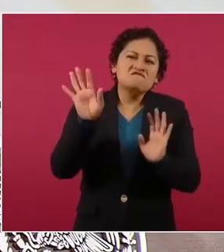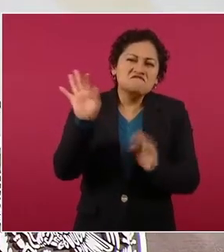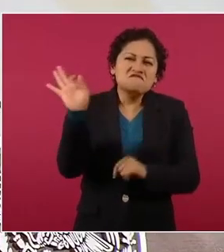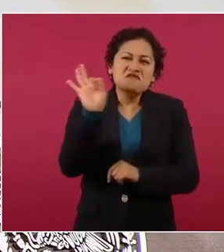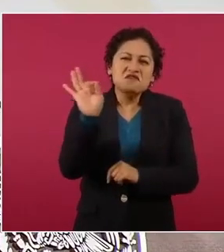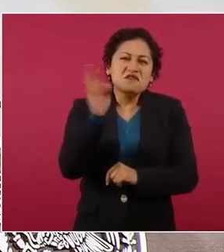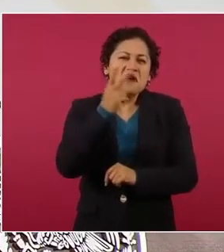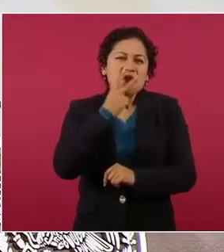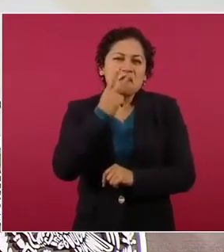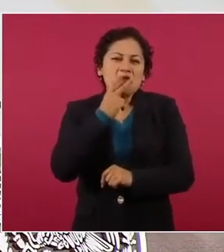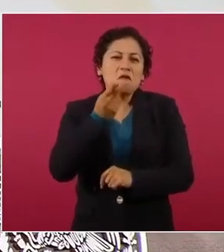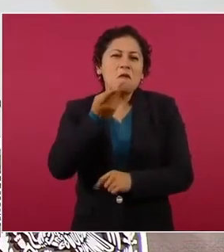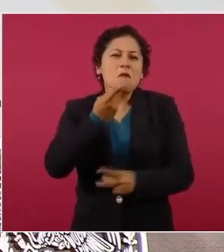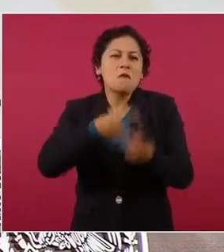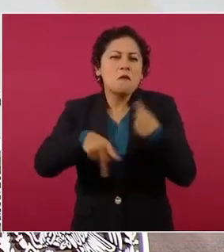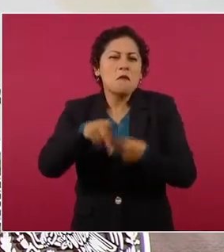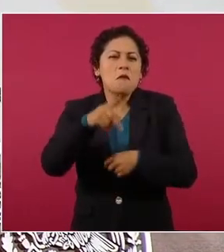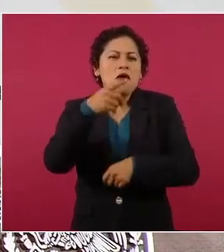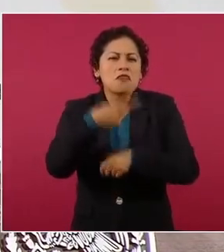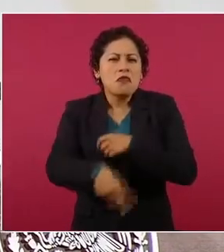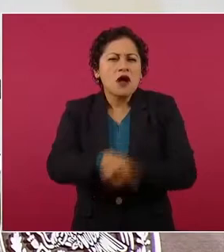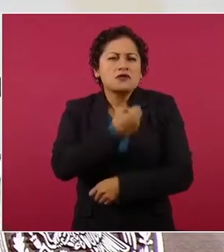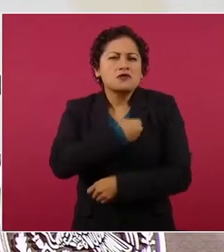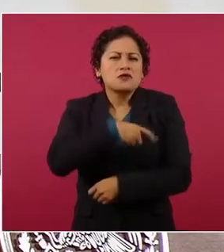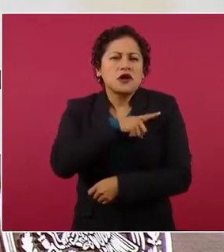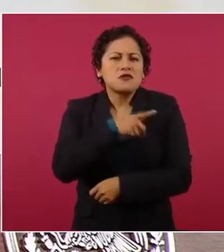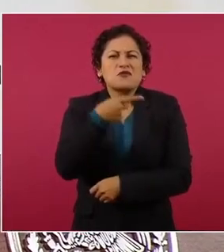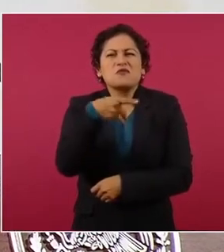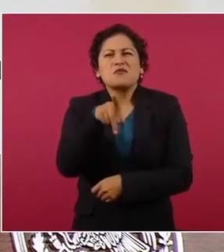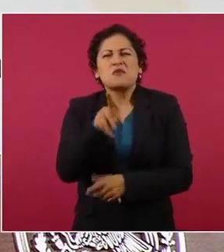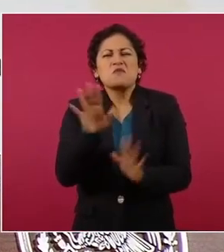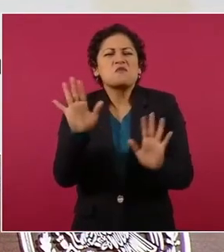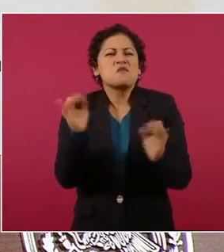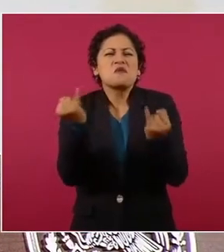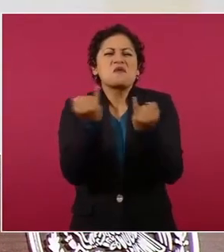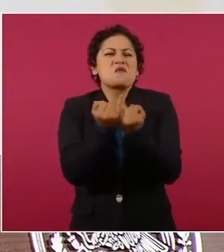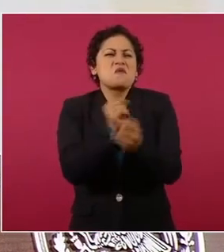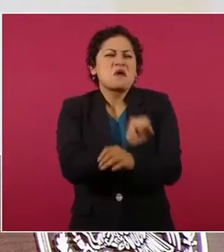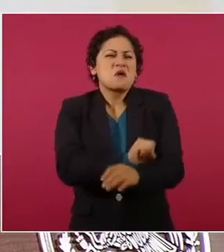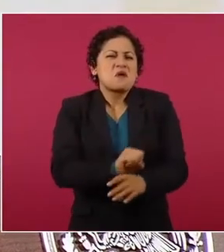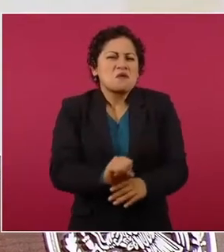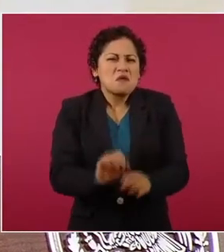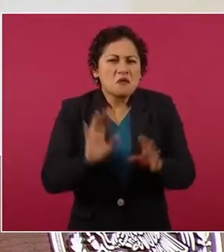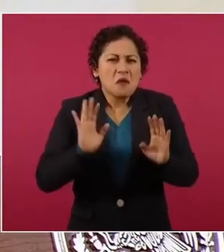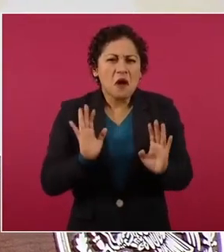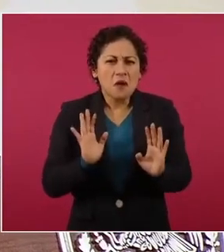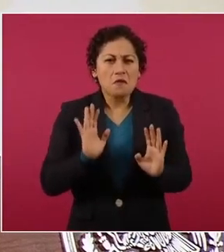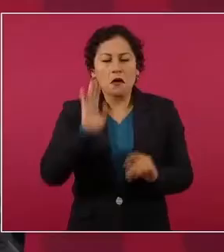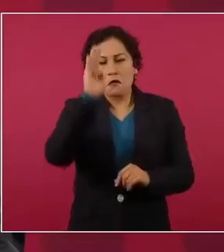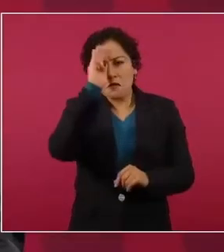Y resulta que es más dañino el vapeador